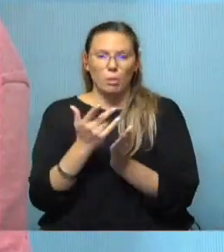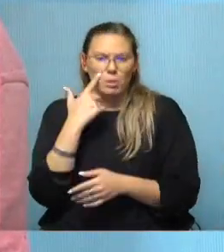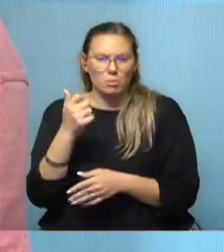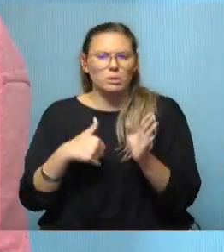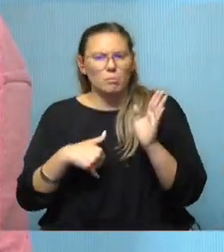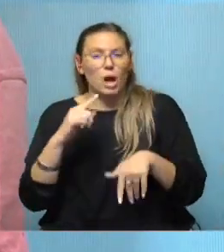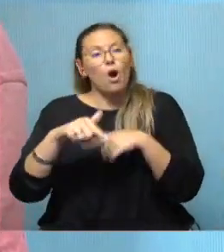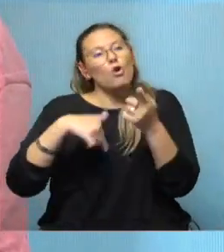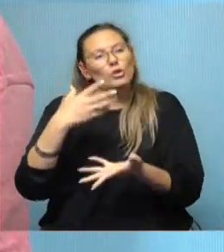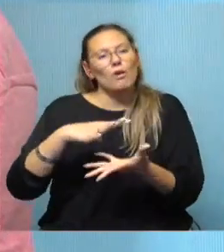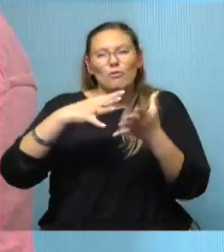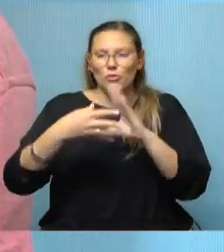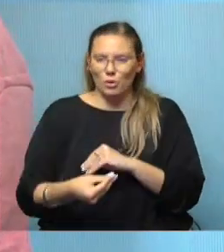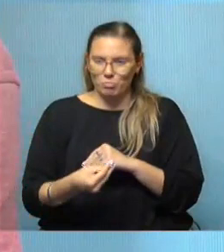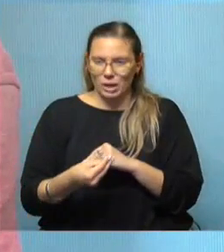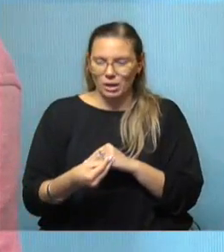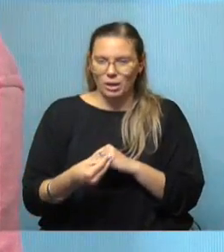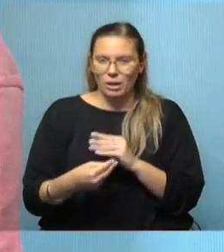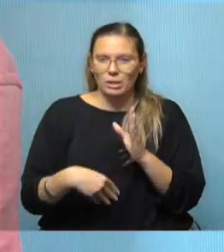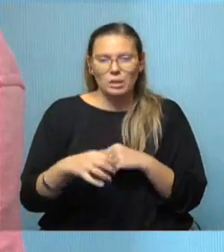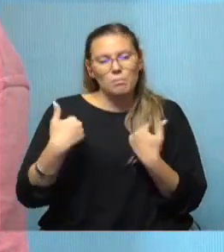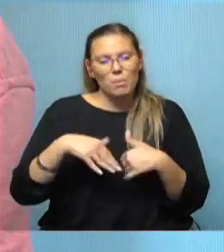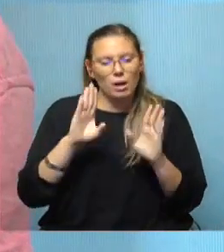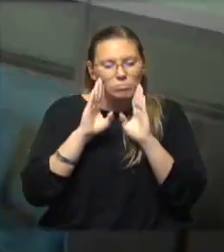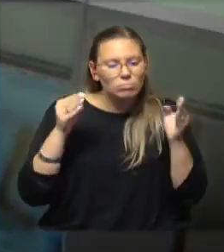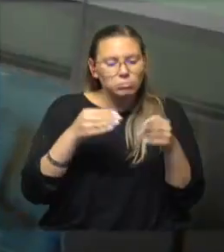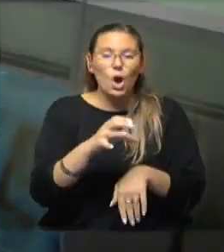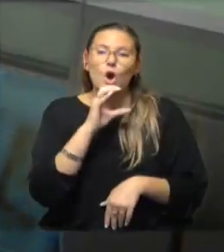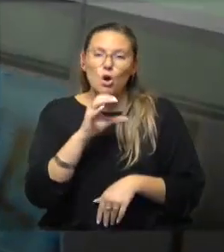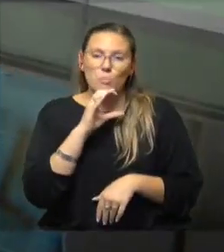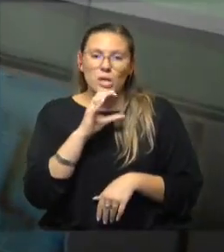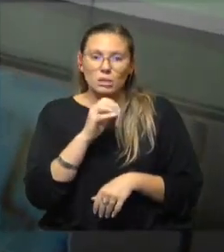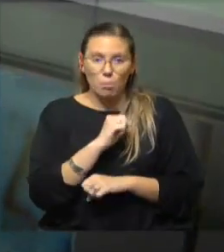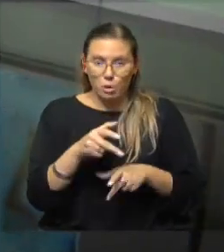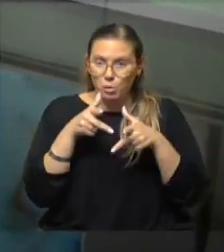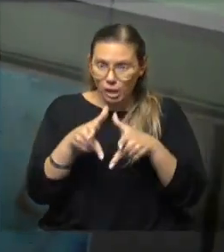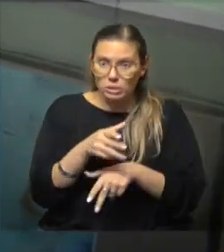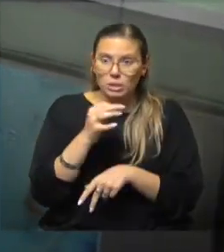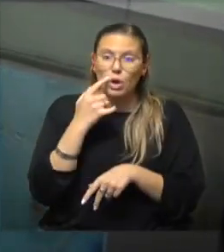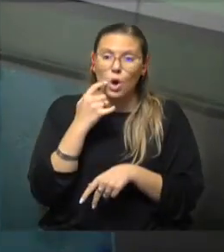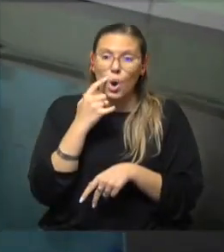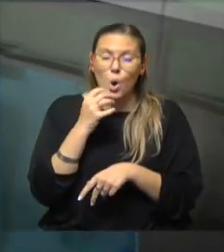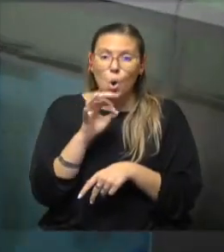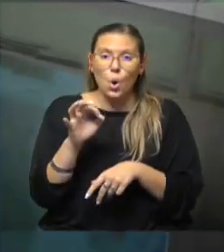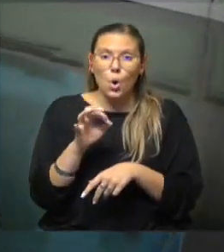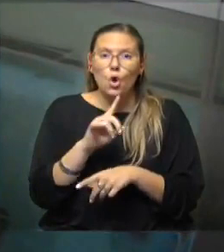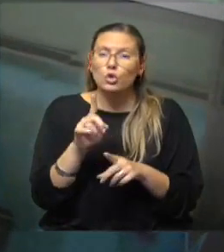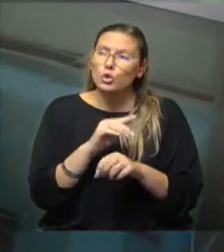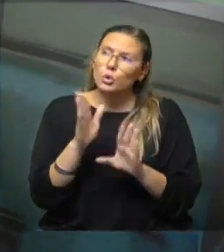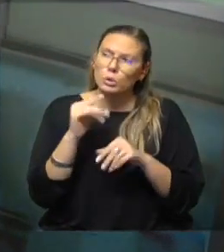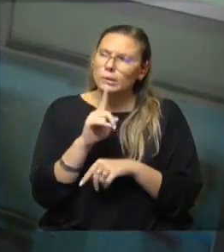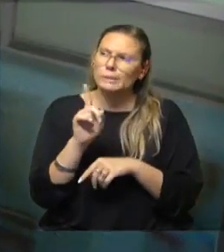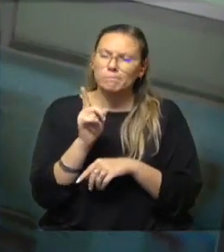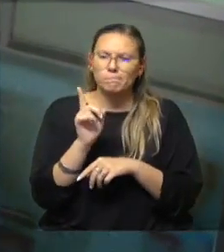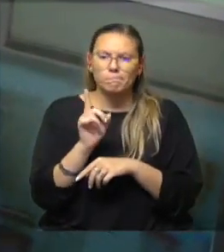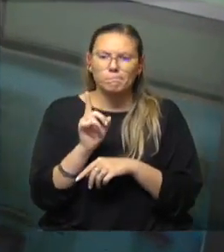gustaba más otro tipo de cosa y me solté más hacia la comedia. ¿Pero lo podías decir o era como que te empezaba a tirar que, ¿sabes que no tanto? ¿Sabes